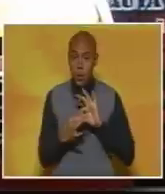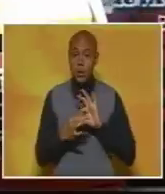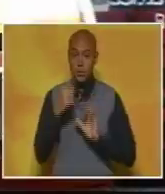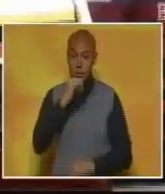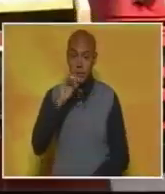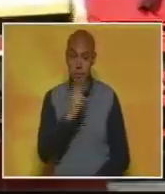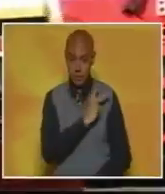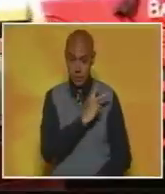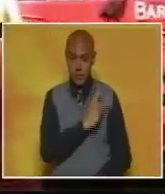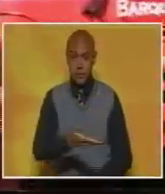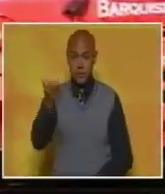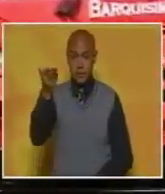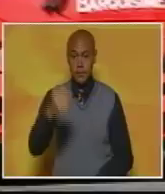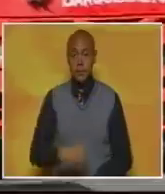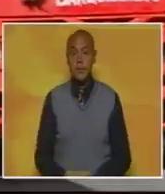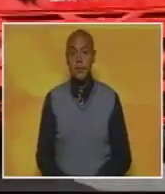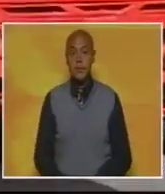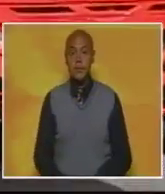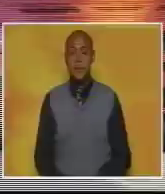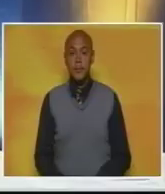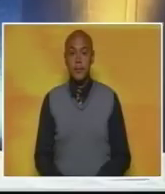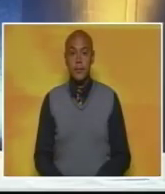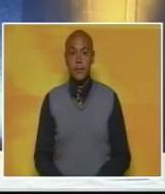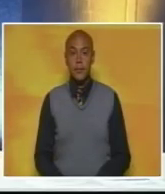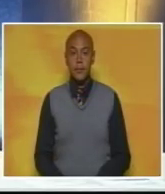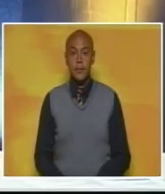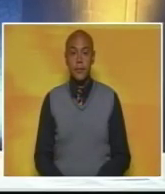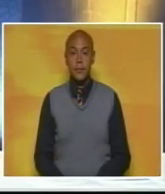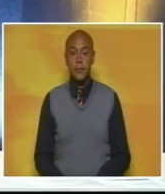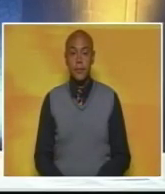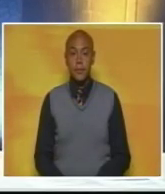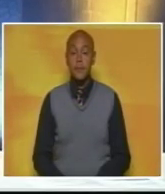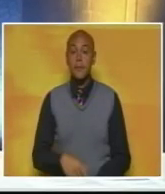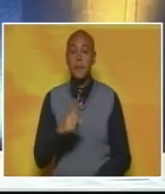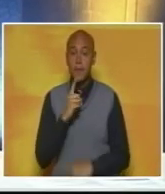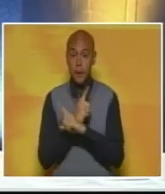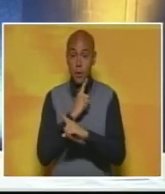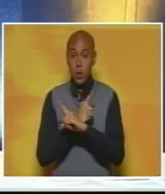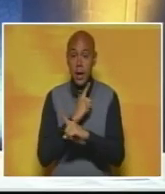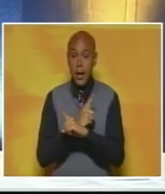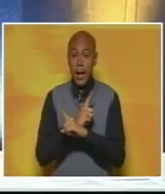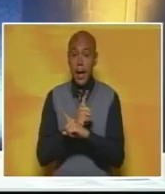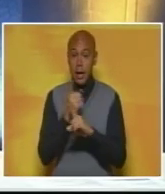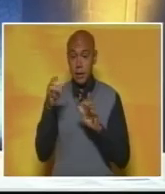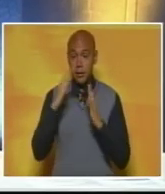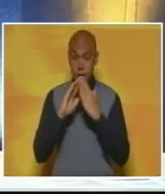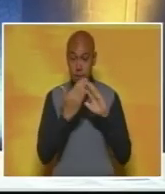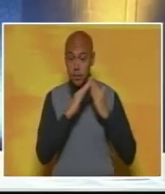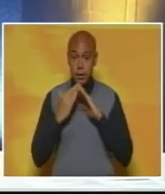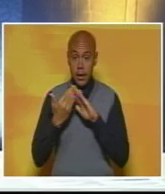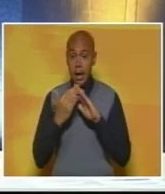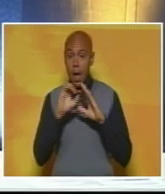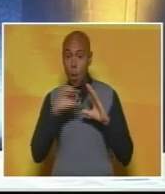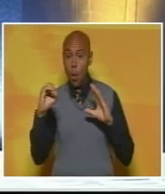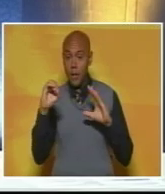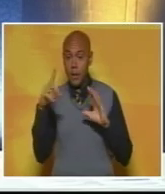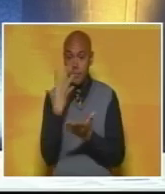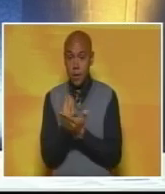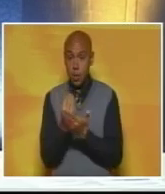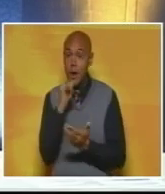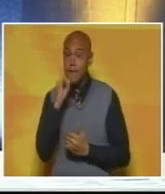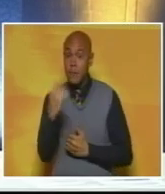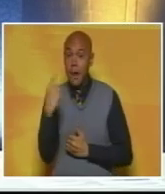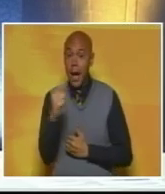TV, Génesis Colmenares, Noticiero Venevisión. En Monagas, vecinos del sector Las Carolinas, al oeste de Maturín, denunciaron que